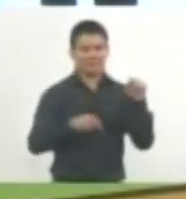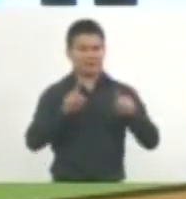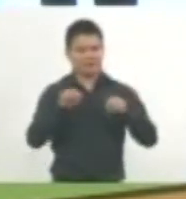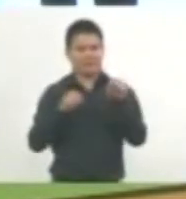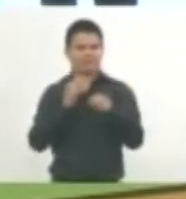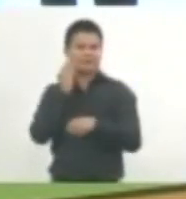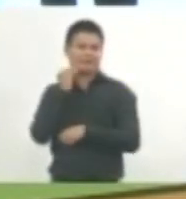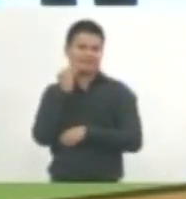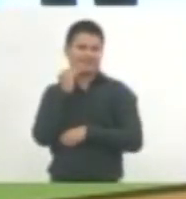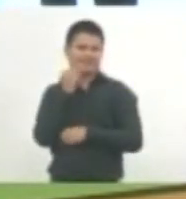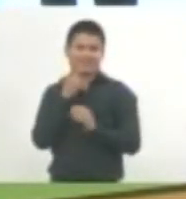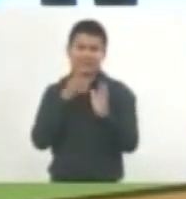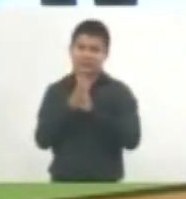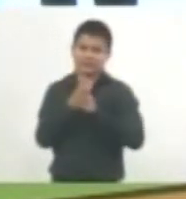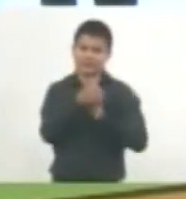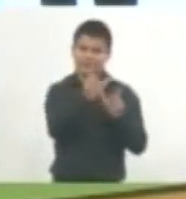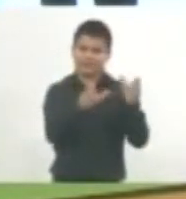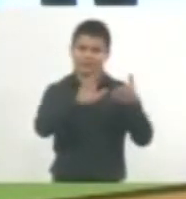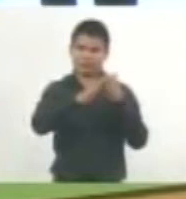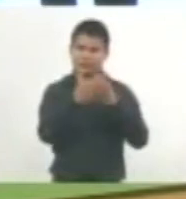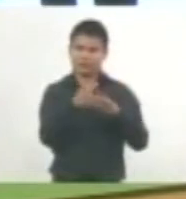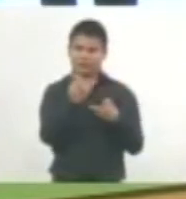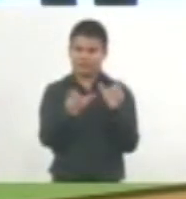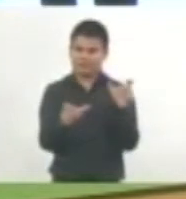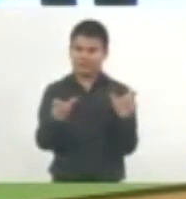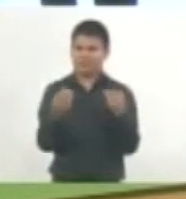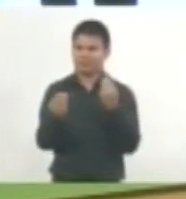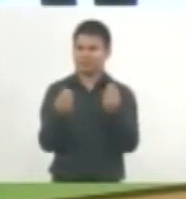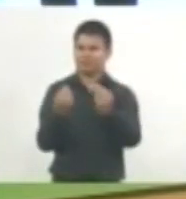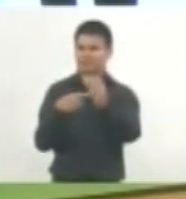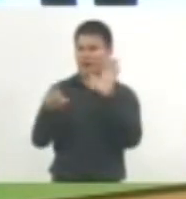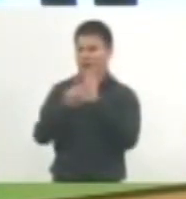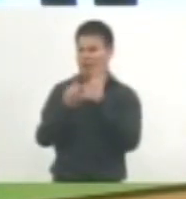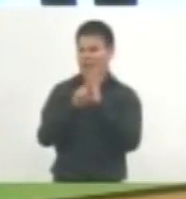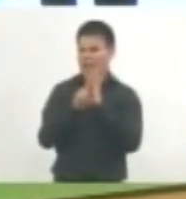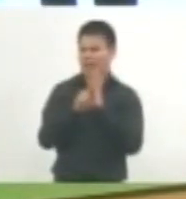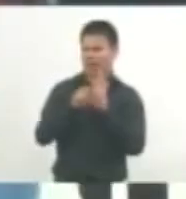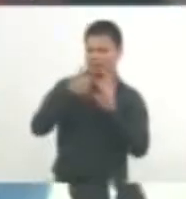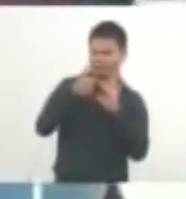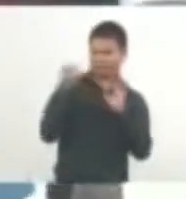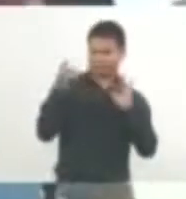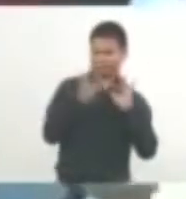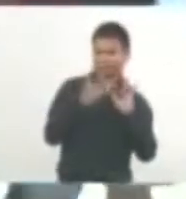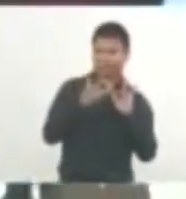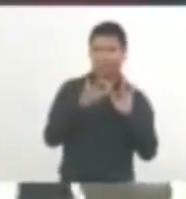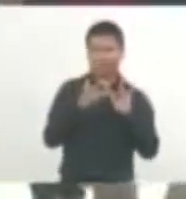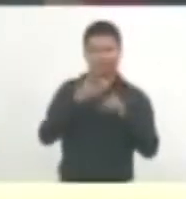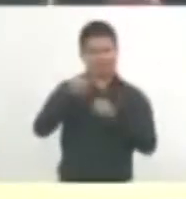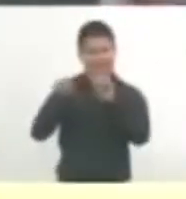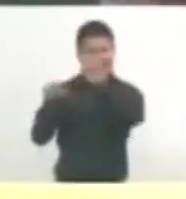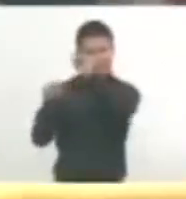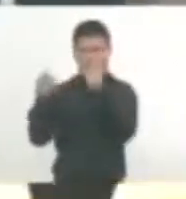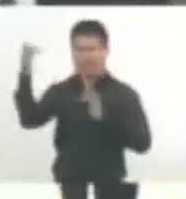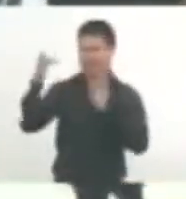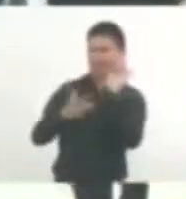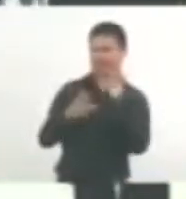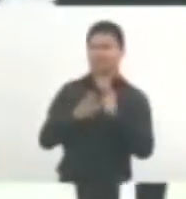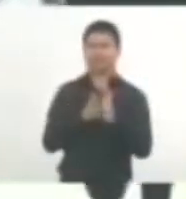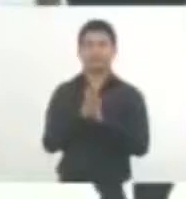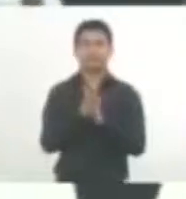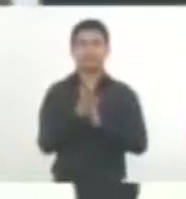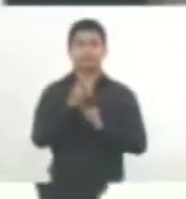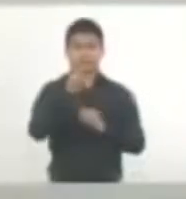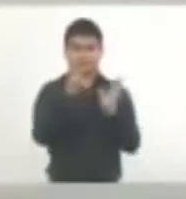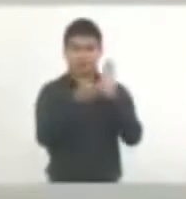y explican a la ciudadanía paso a paso qué es legal y qué no lo es. En el 2016, la doble tributación